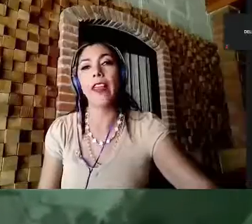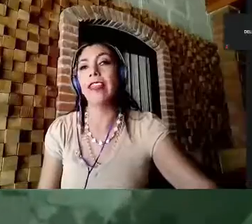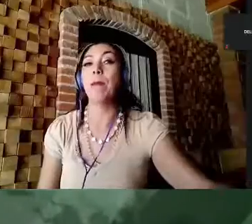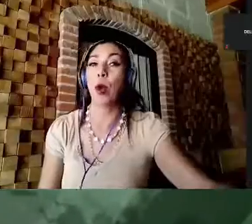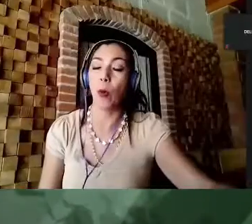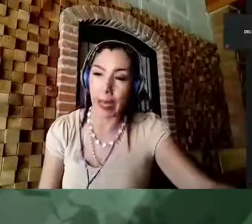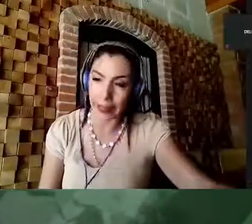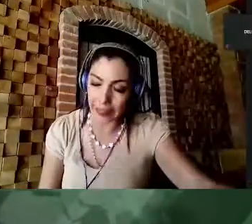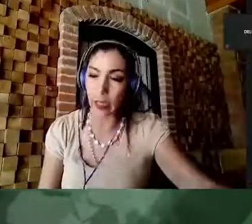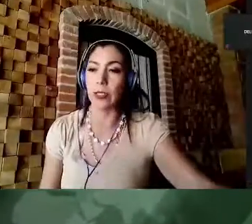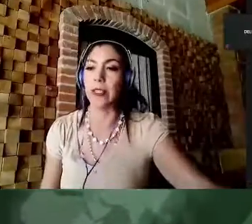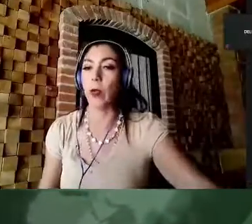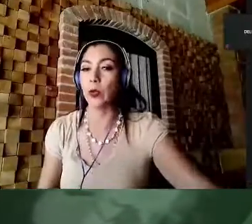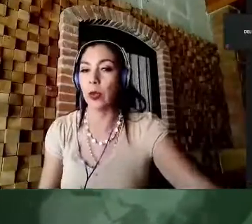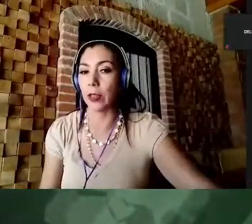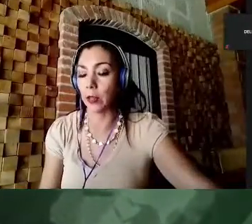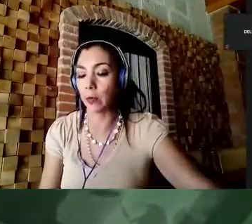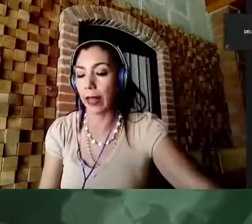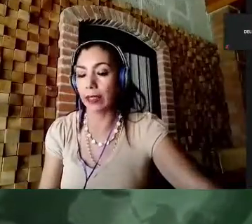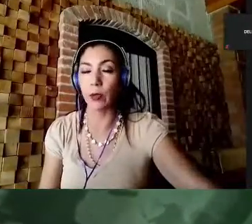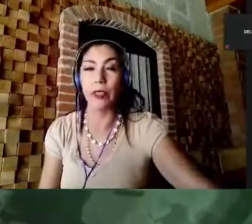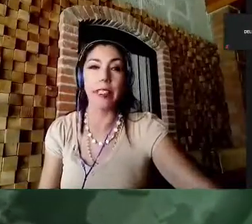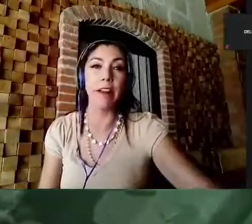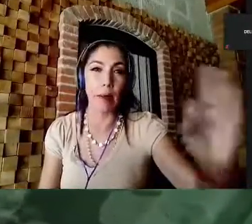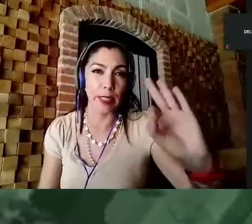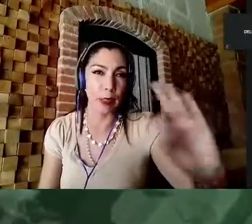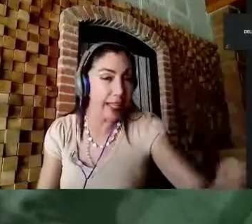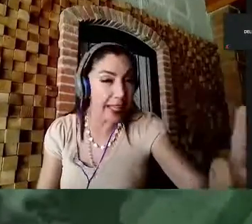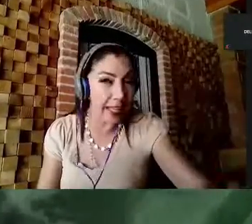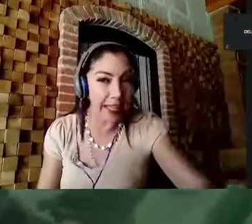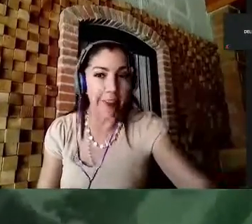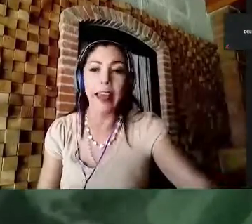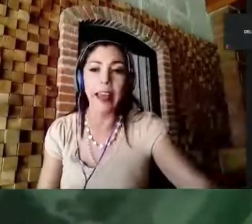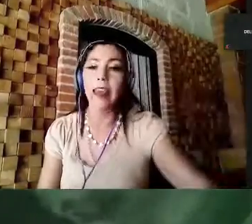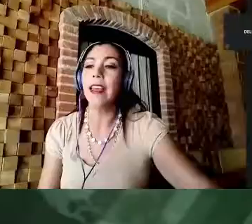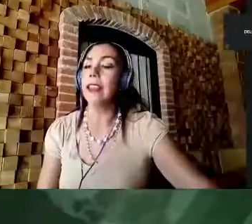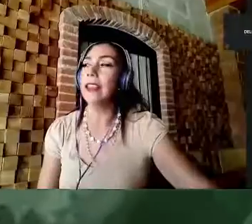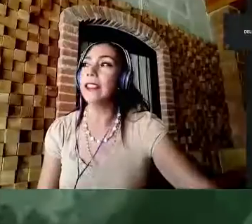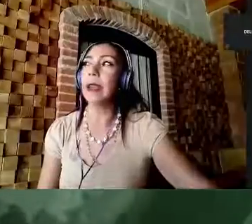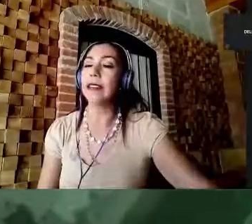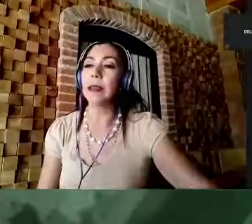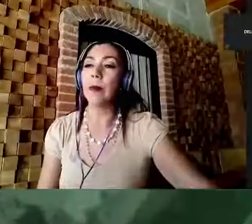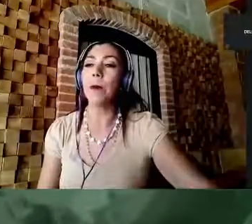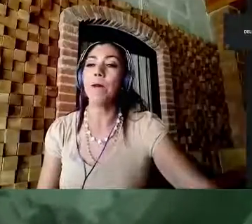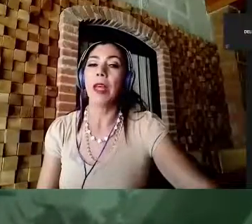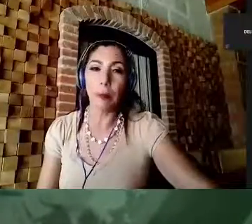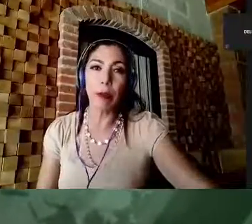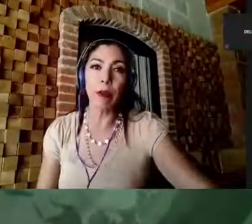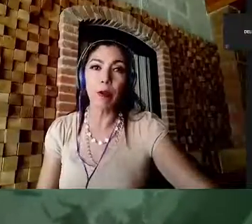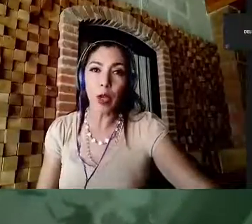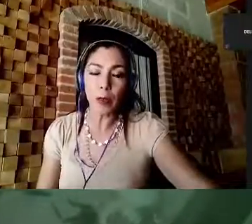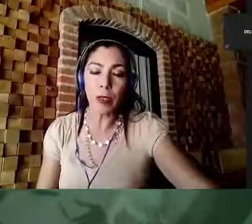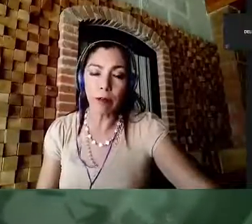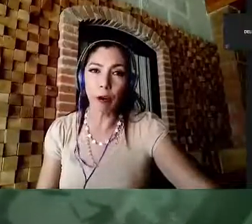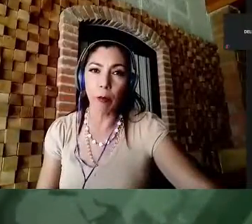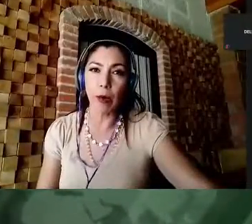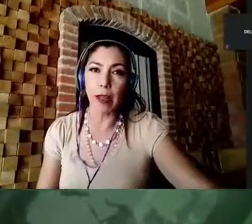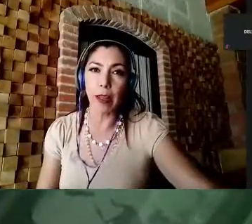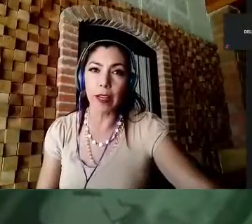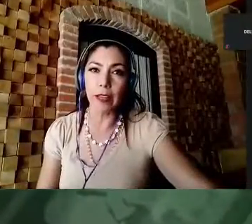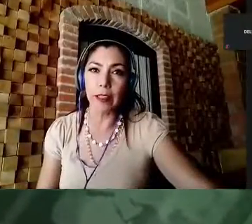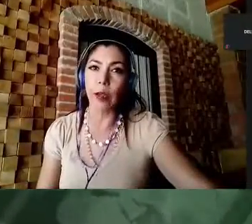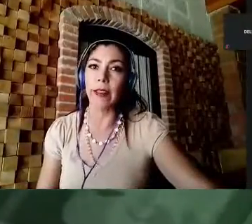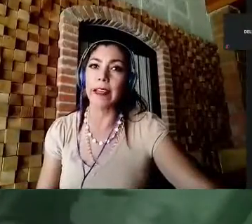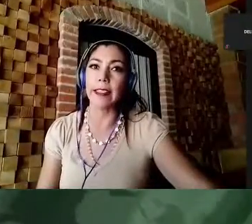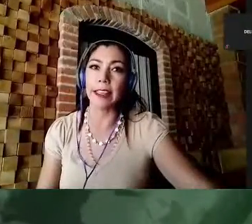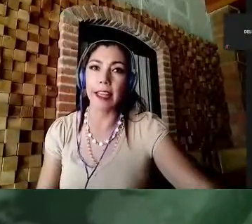nota diplomática a los Estados Unidos para solicitar información detallada de este operativo Rápido y Furioso. Esto lo informó